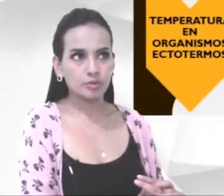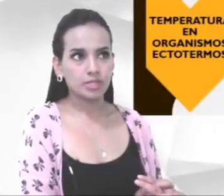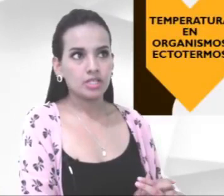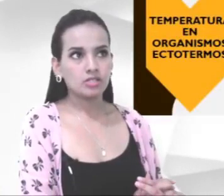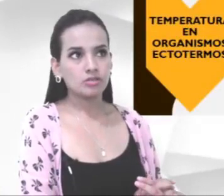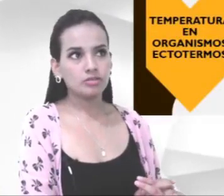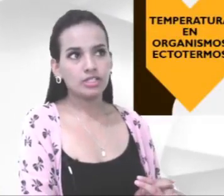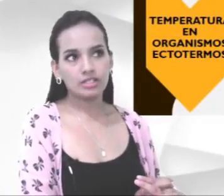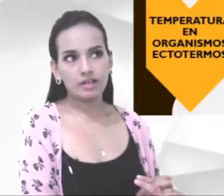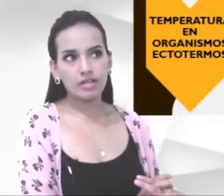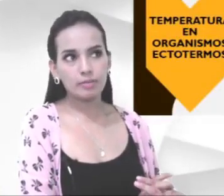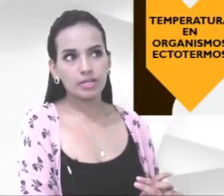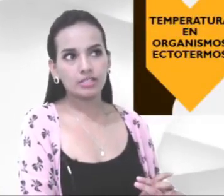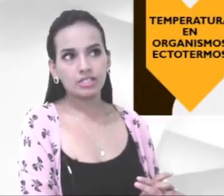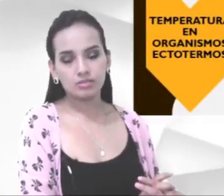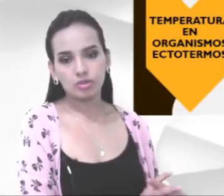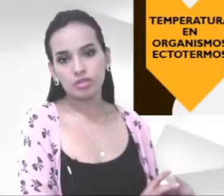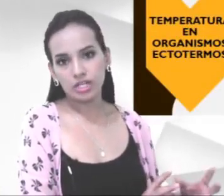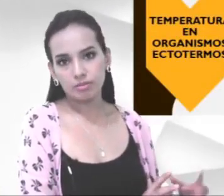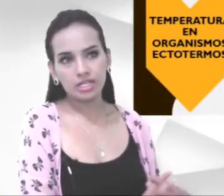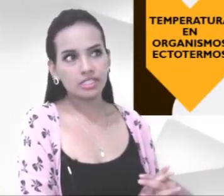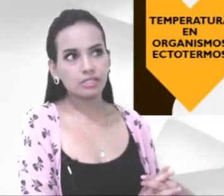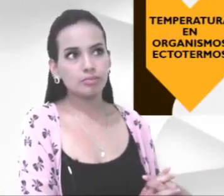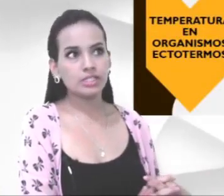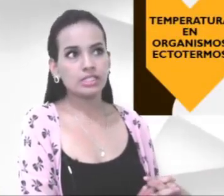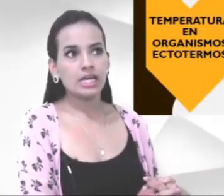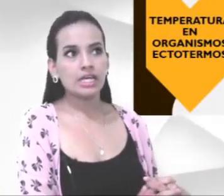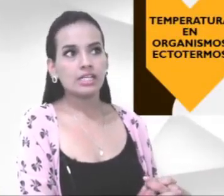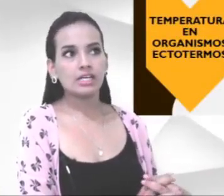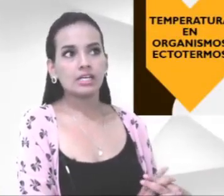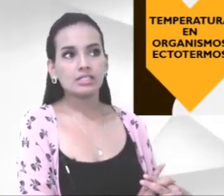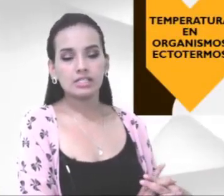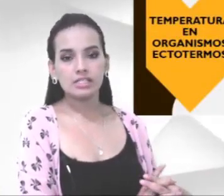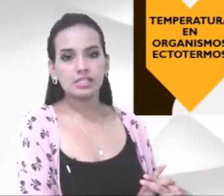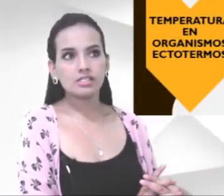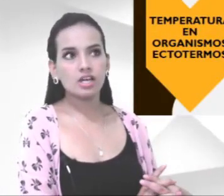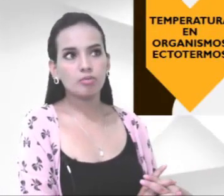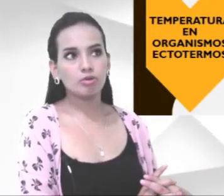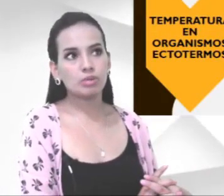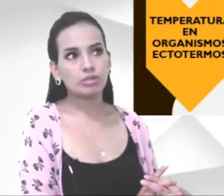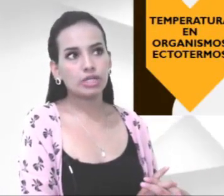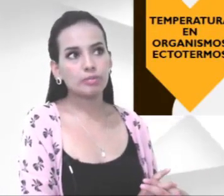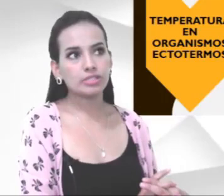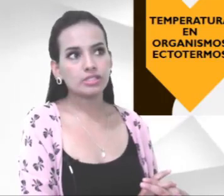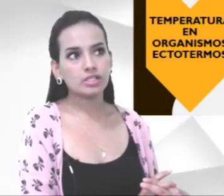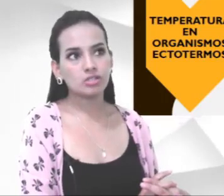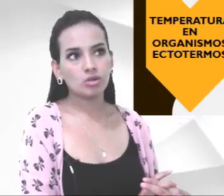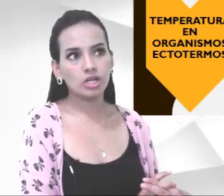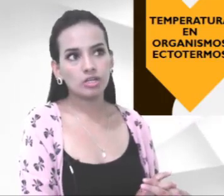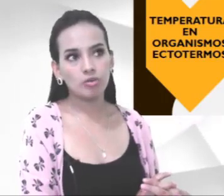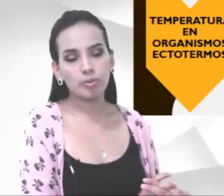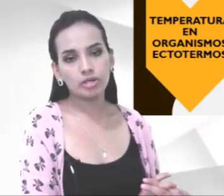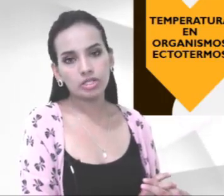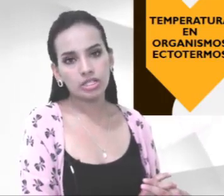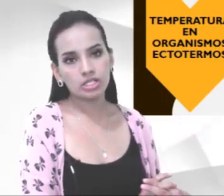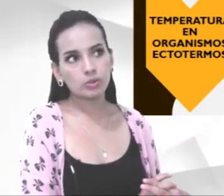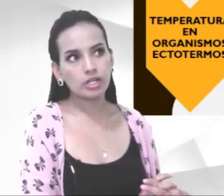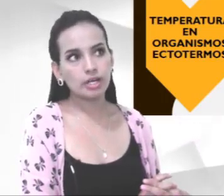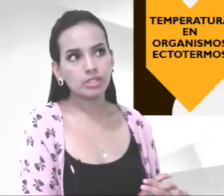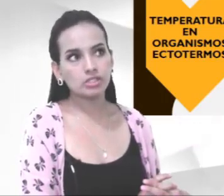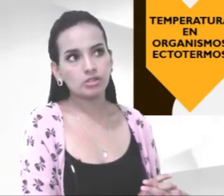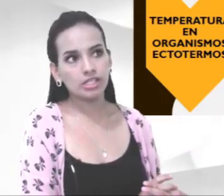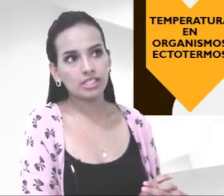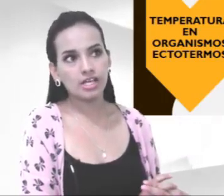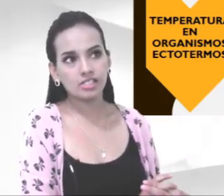tropismo son detectables en plantas y animales simples en es en esencia del movimiento que representan estos organismos para orientar